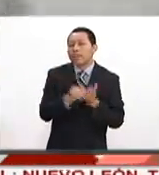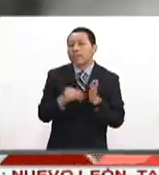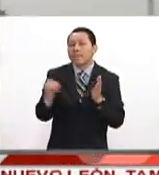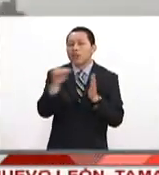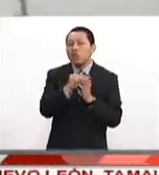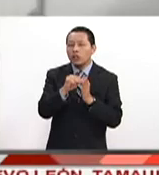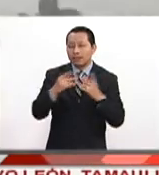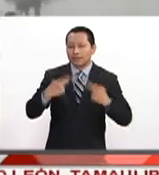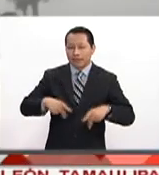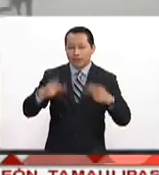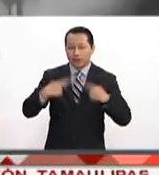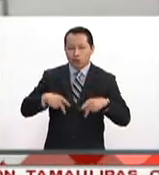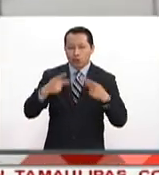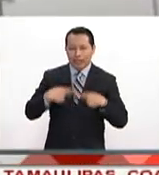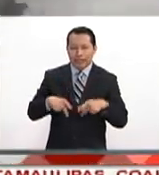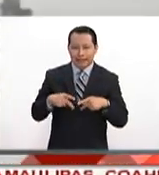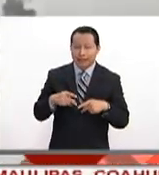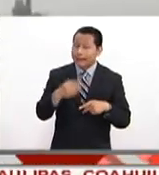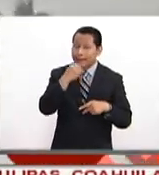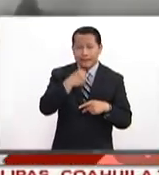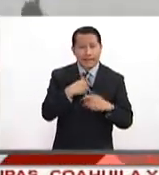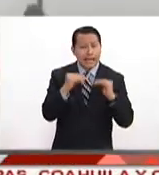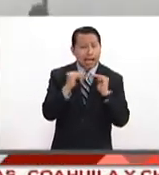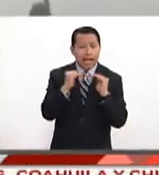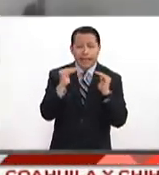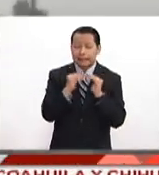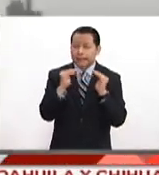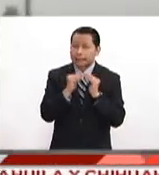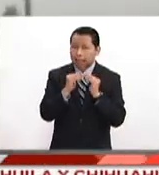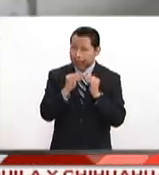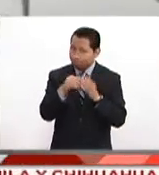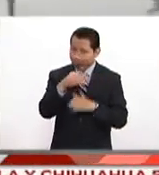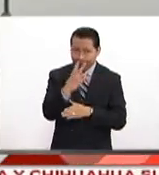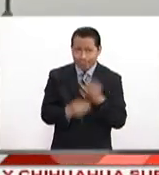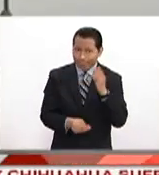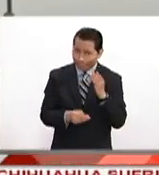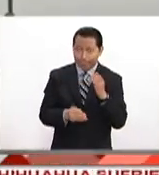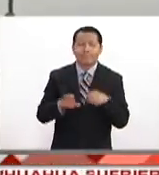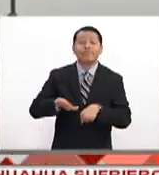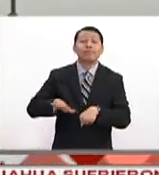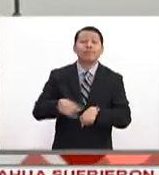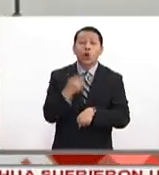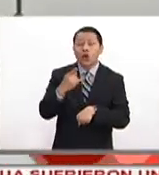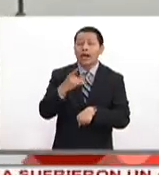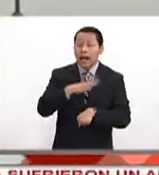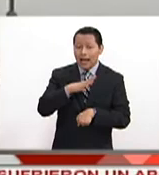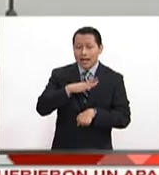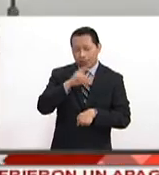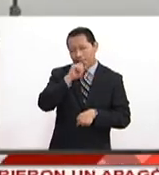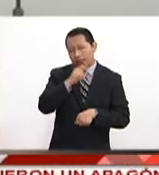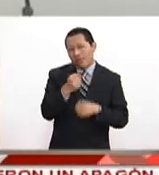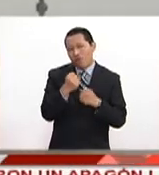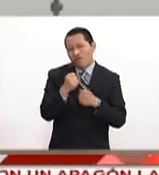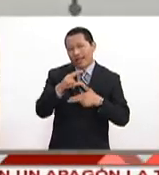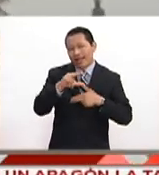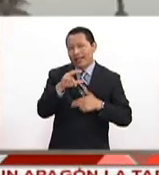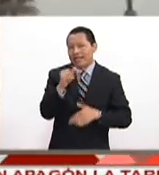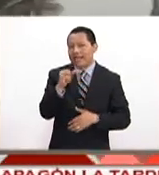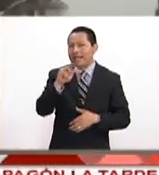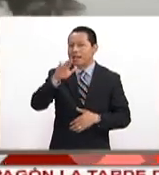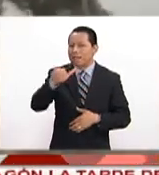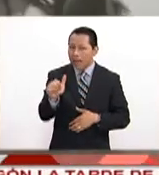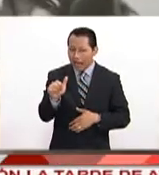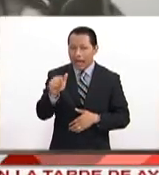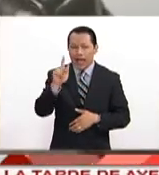millones de personas fueron desalojadas de sus casas ante la amenaza que representa Irma. Es